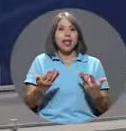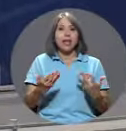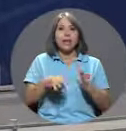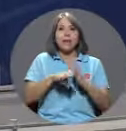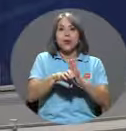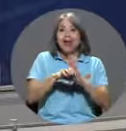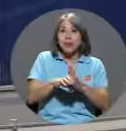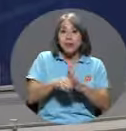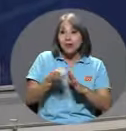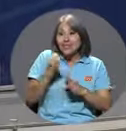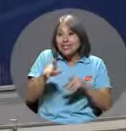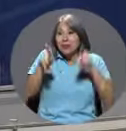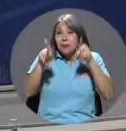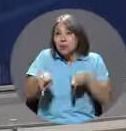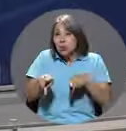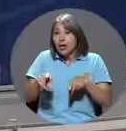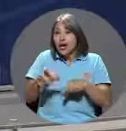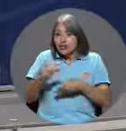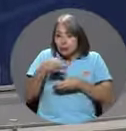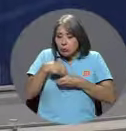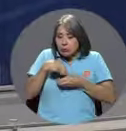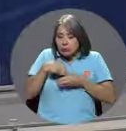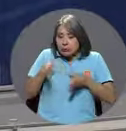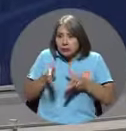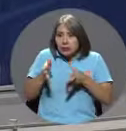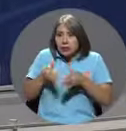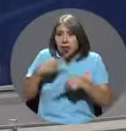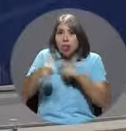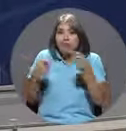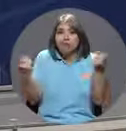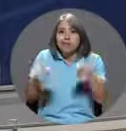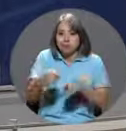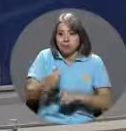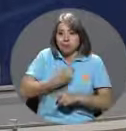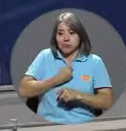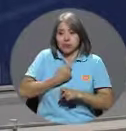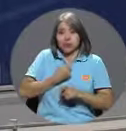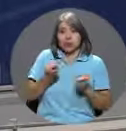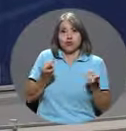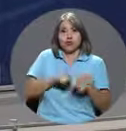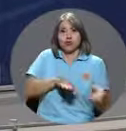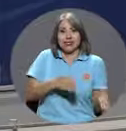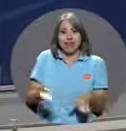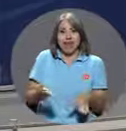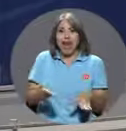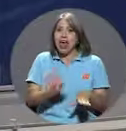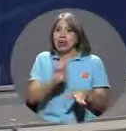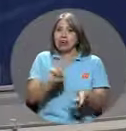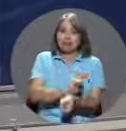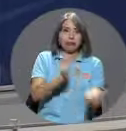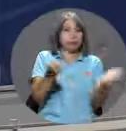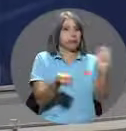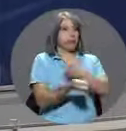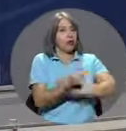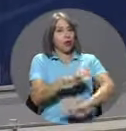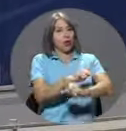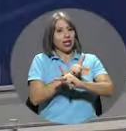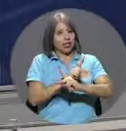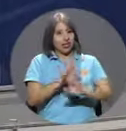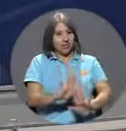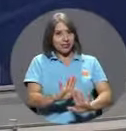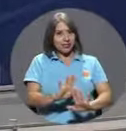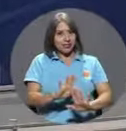de que hay algunos que son propios del sujeto, uh-huh, otros propios de la familia y algunos otros que son sociales.